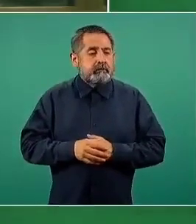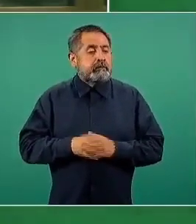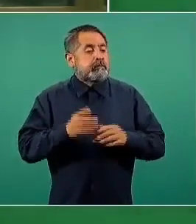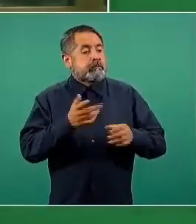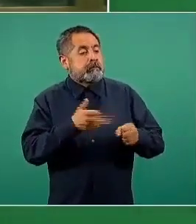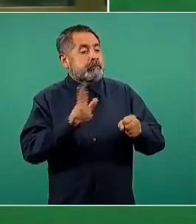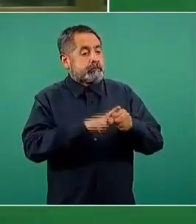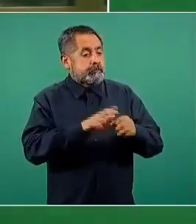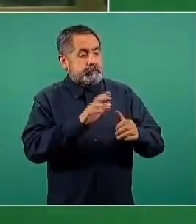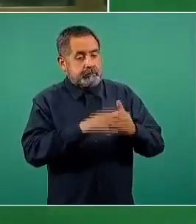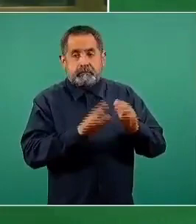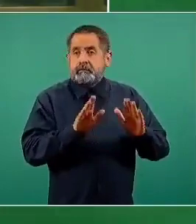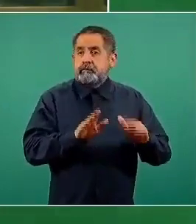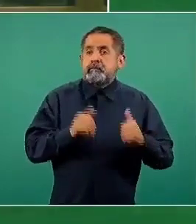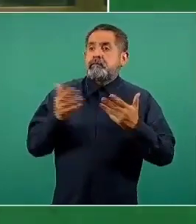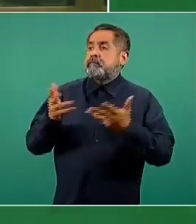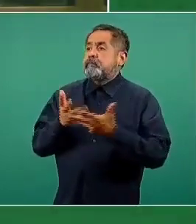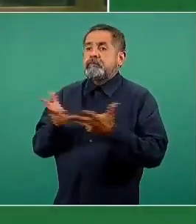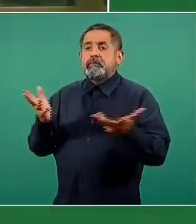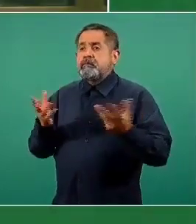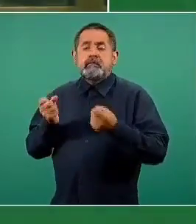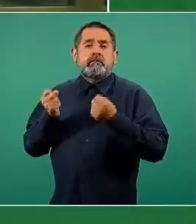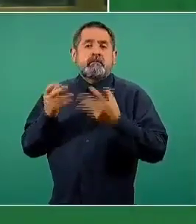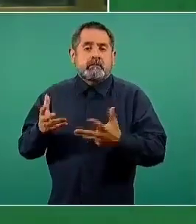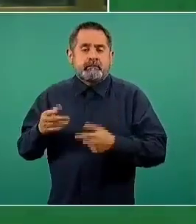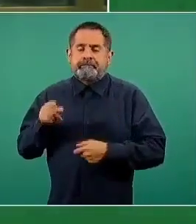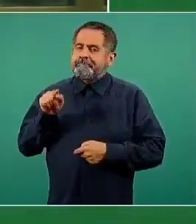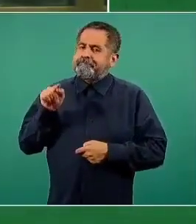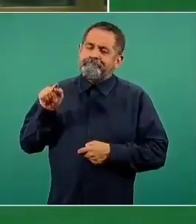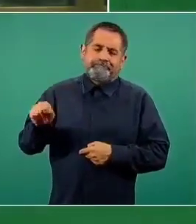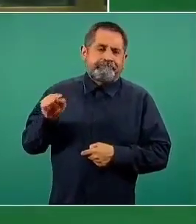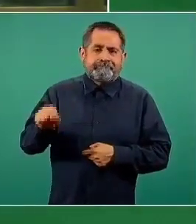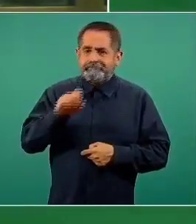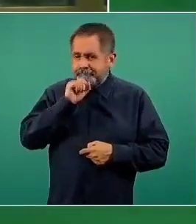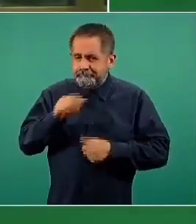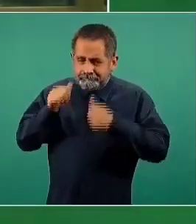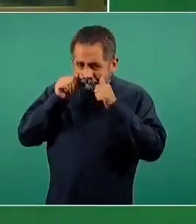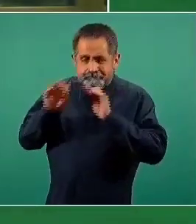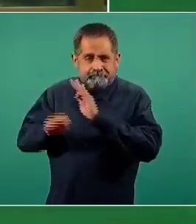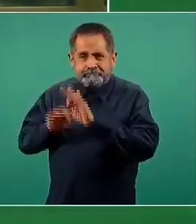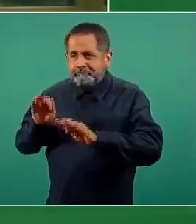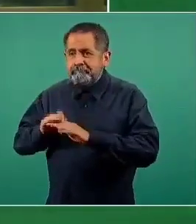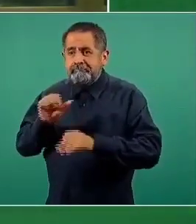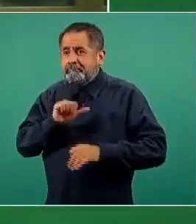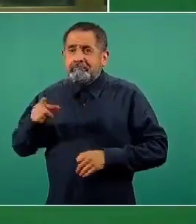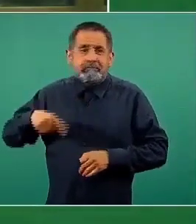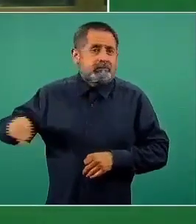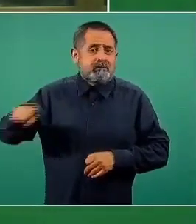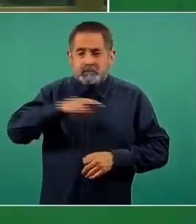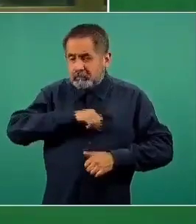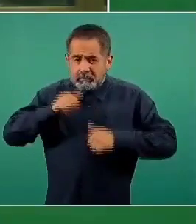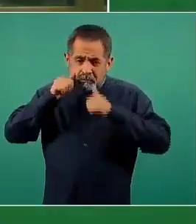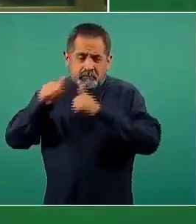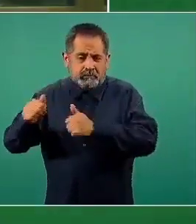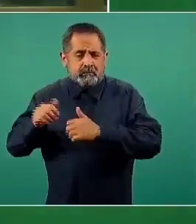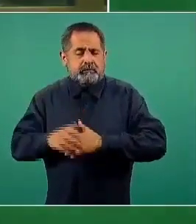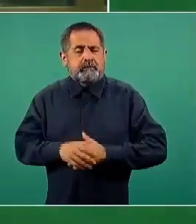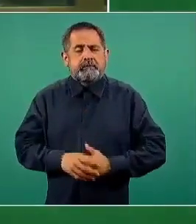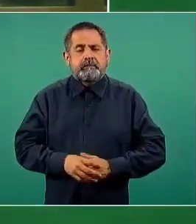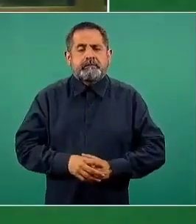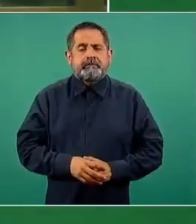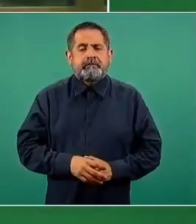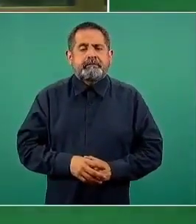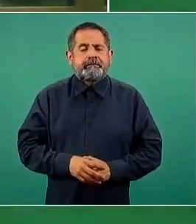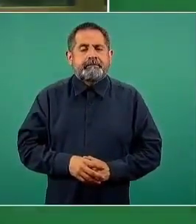ámbito hospitalario en volumen, es el mayor y debería de atenderse proporcionadamente. La siguiente,